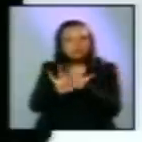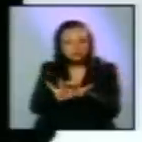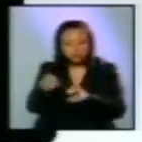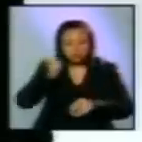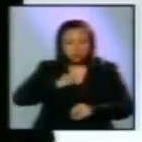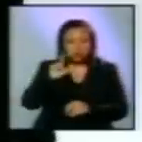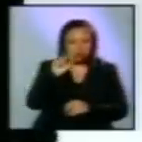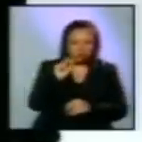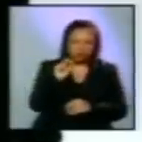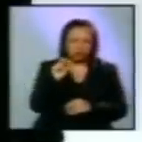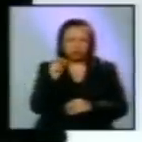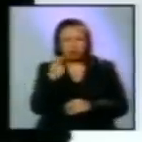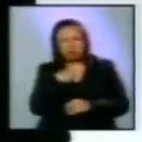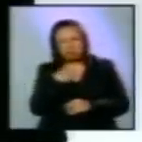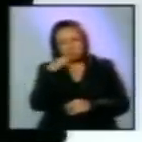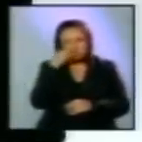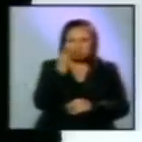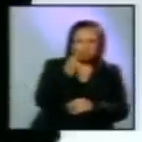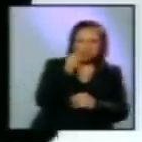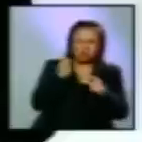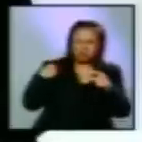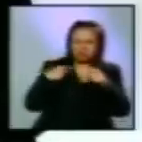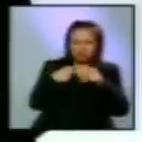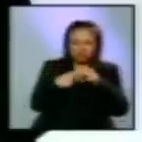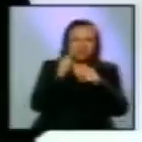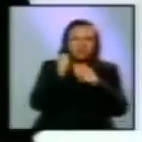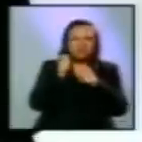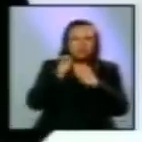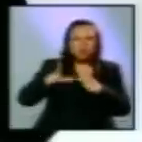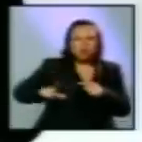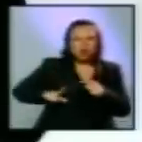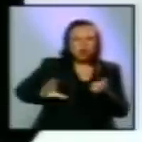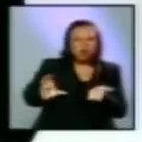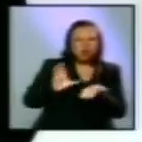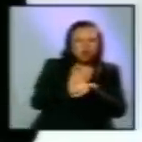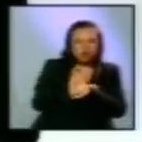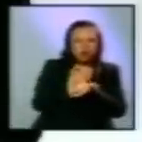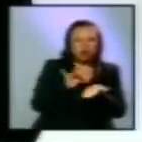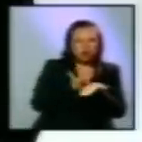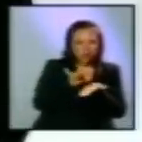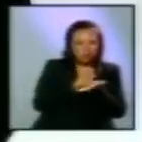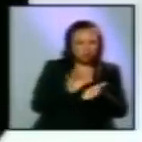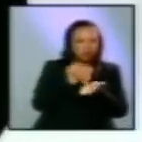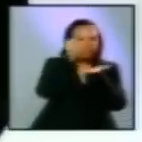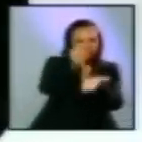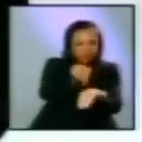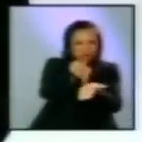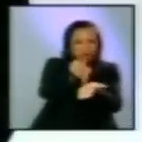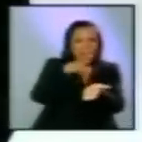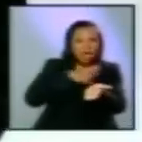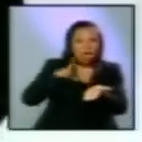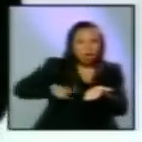en las últimas, yo diría, en los últimos 25 años, a los subsidios que el gobierno otorga. Tenemos un gobierno que está